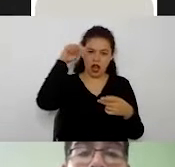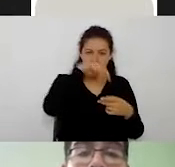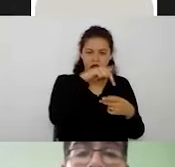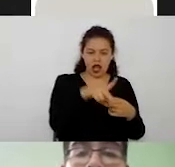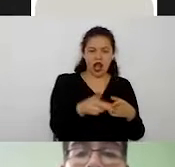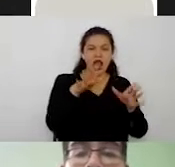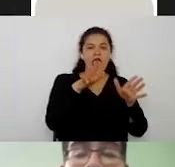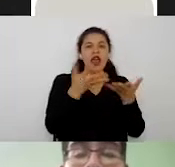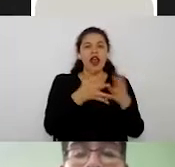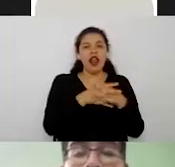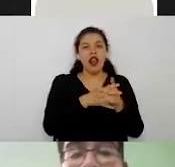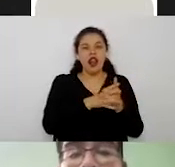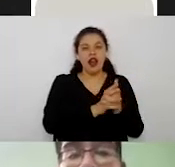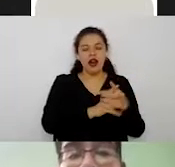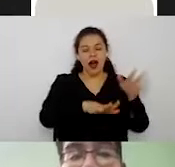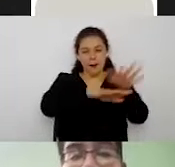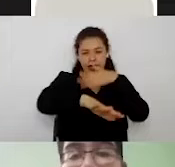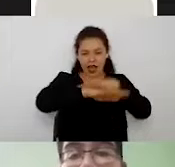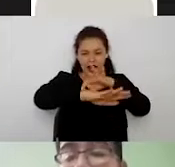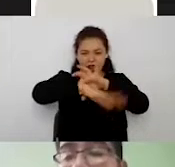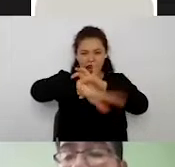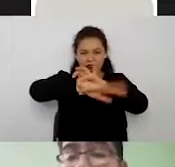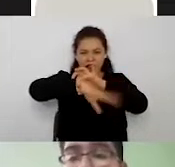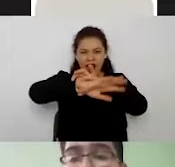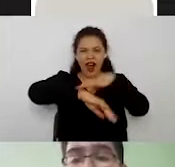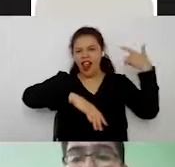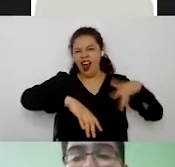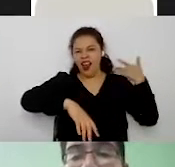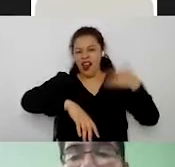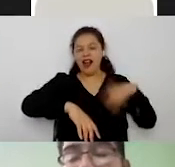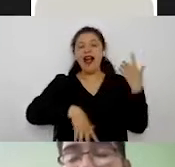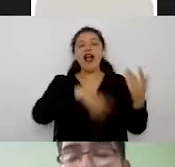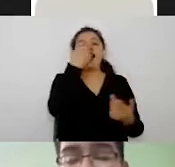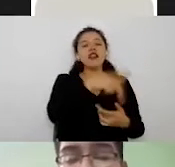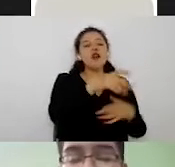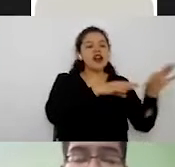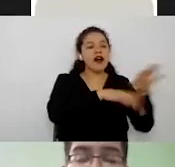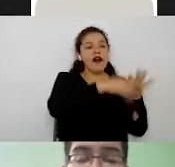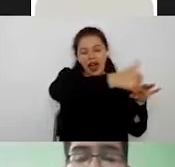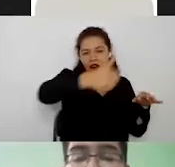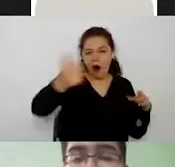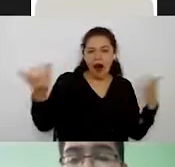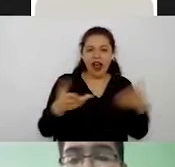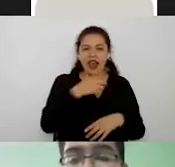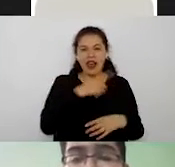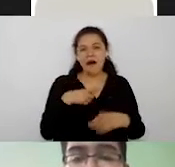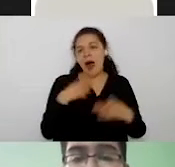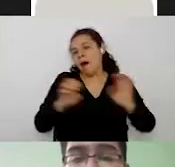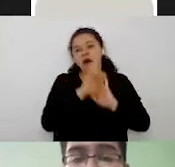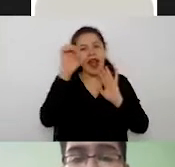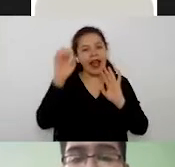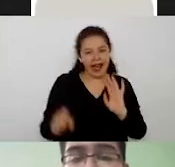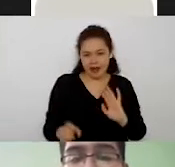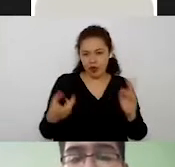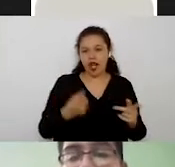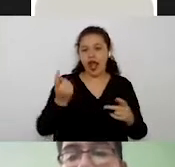esguinzó el tobillo y pues cada uno tiene que hacer las labores que le corresponden. En este caso, por ejemplo, la Brigada de